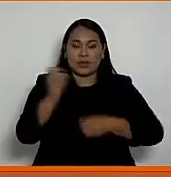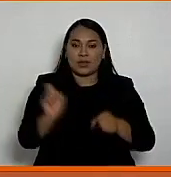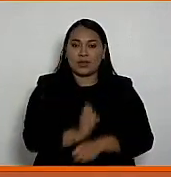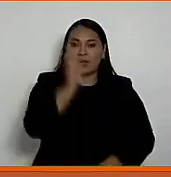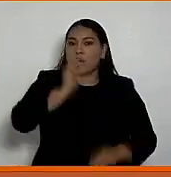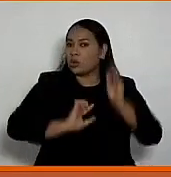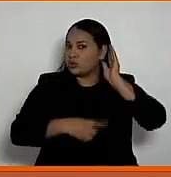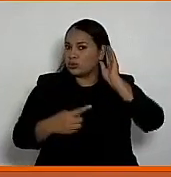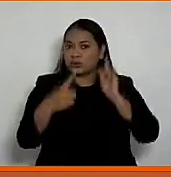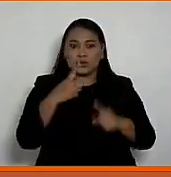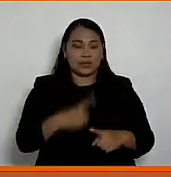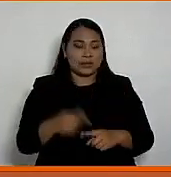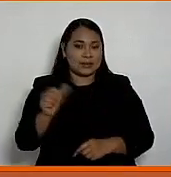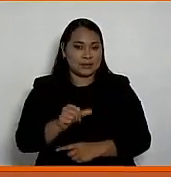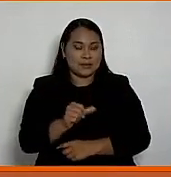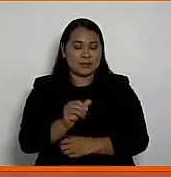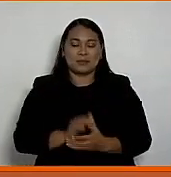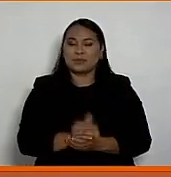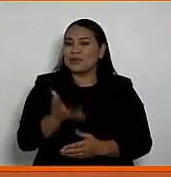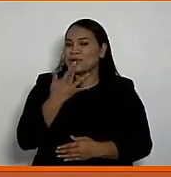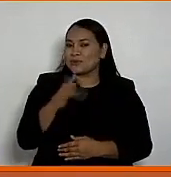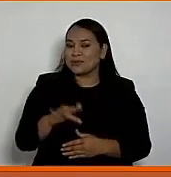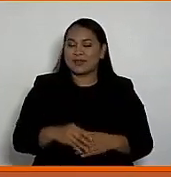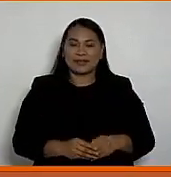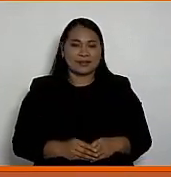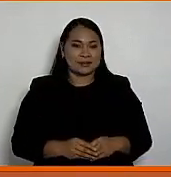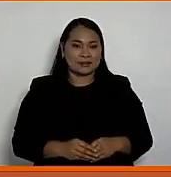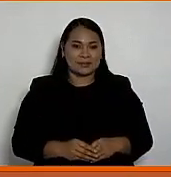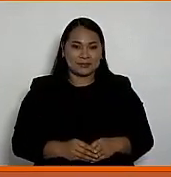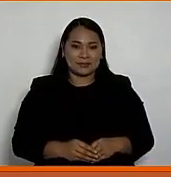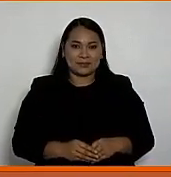noche. Suerte, porque esta es